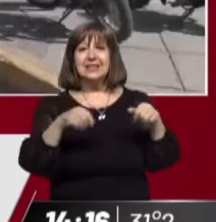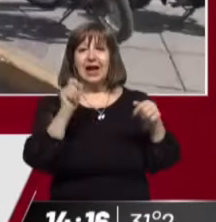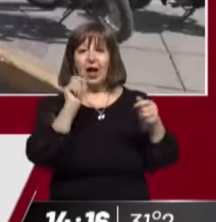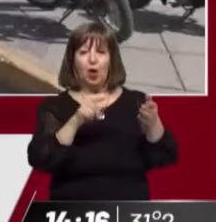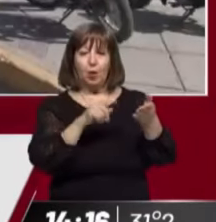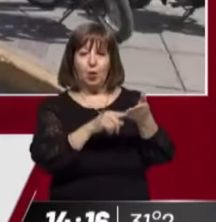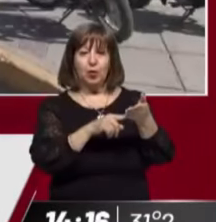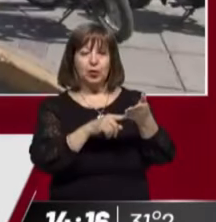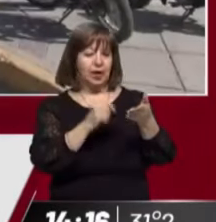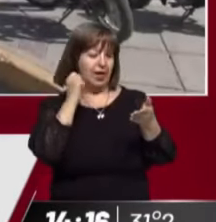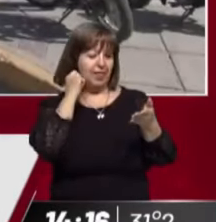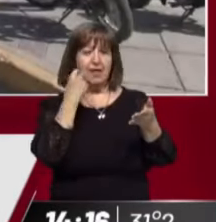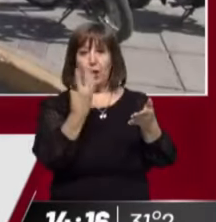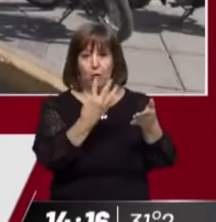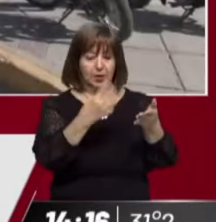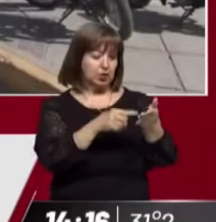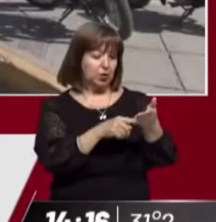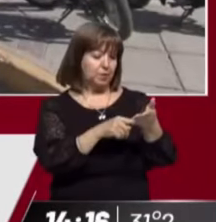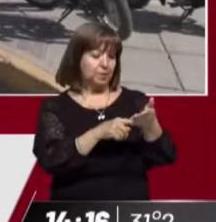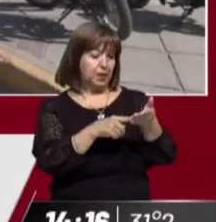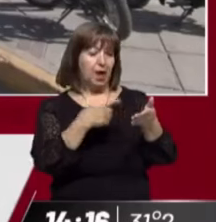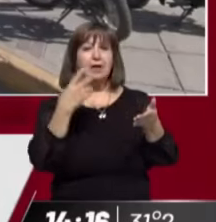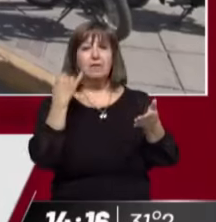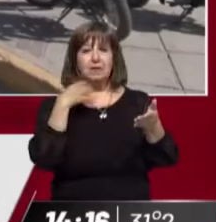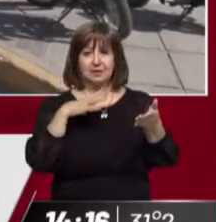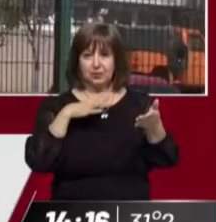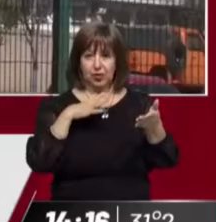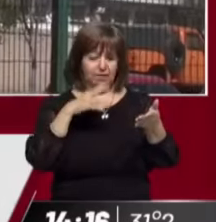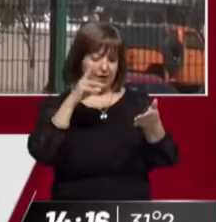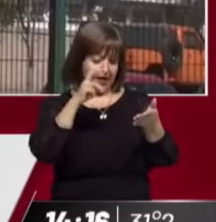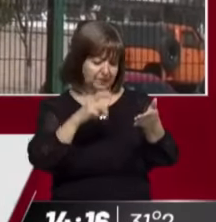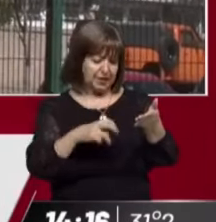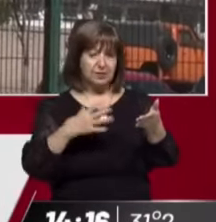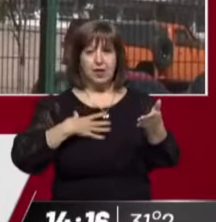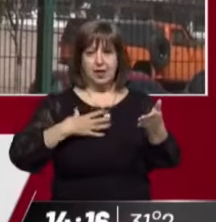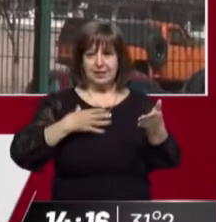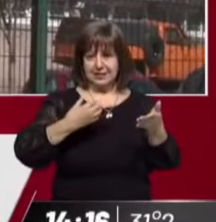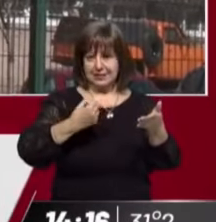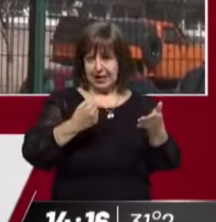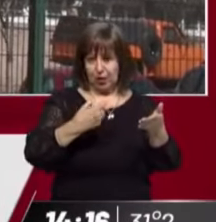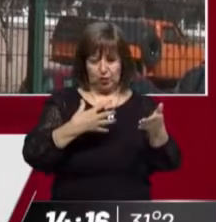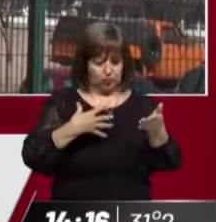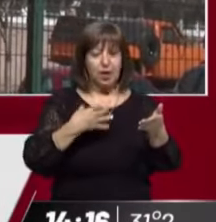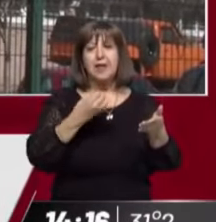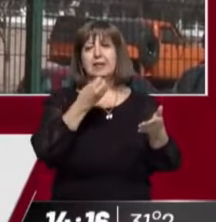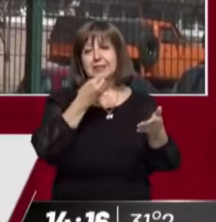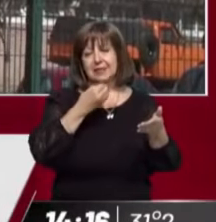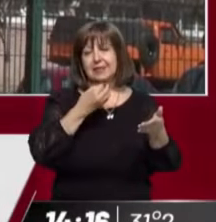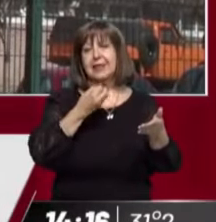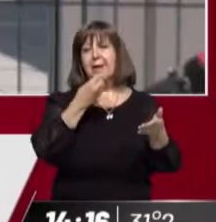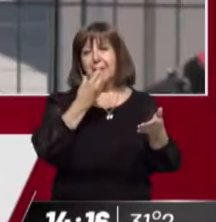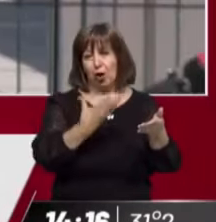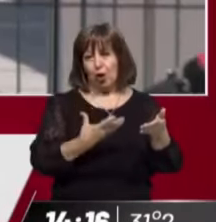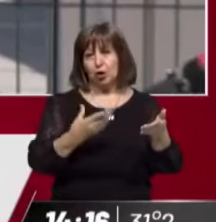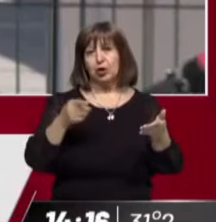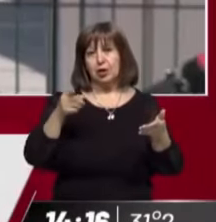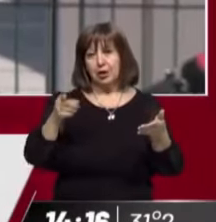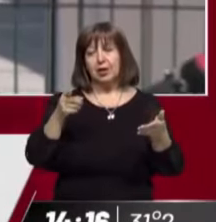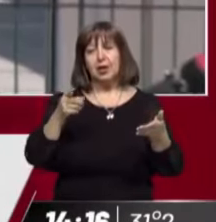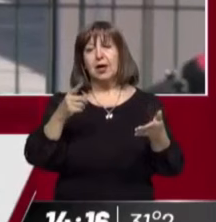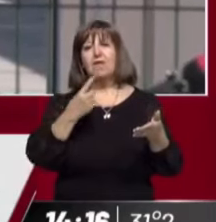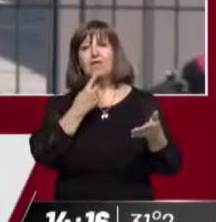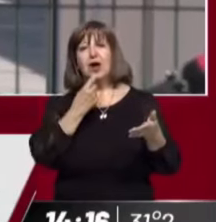estamos hablando de la nena de 4 años, que está en observación y que está en buen estado general, que era la, digamos, de los dos menores quien